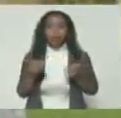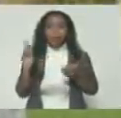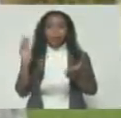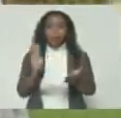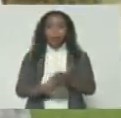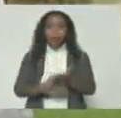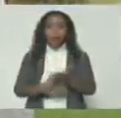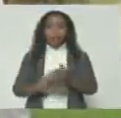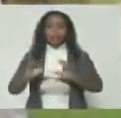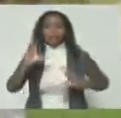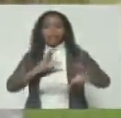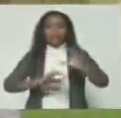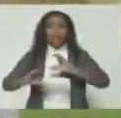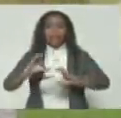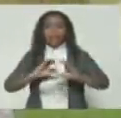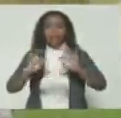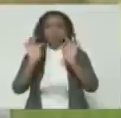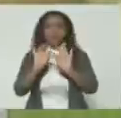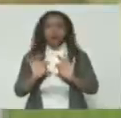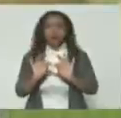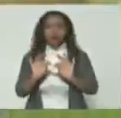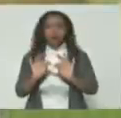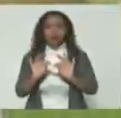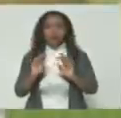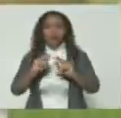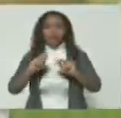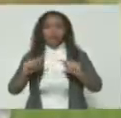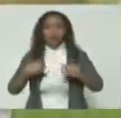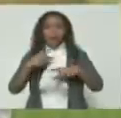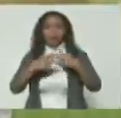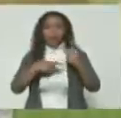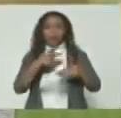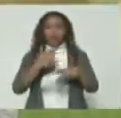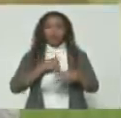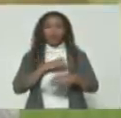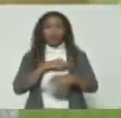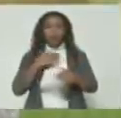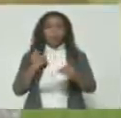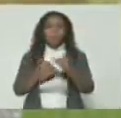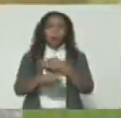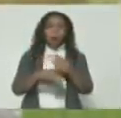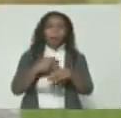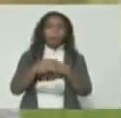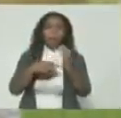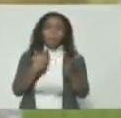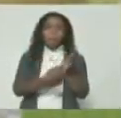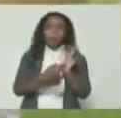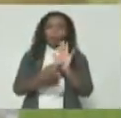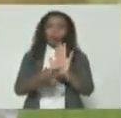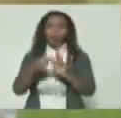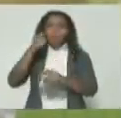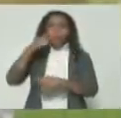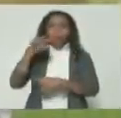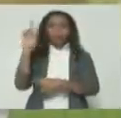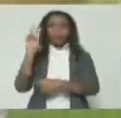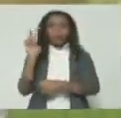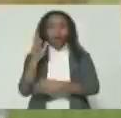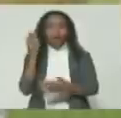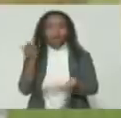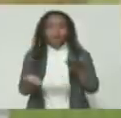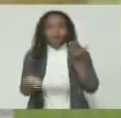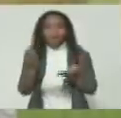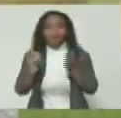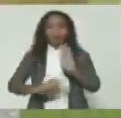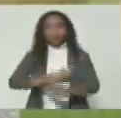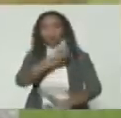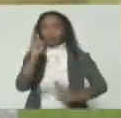ciencia, método, al seguimiento y control de las tierras productivas. Y que nosotros vamos a presentarle a usted y al pueblo venezolano el balance total de